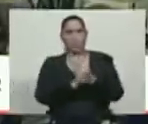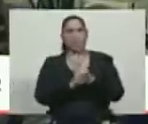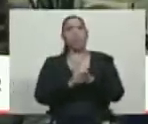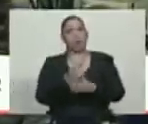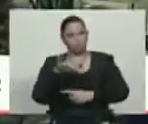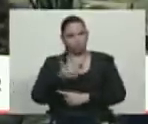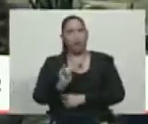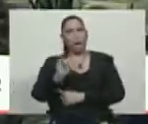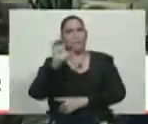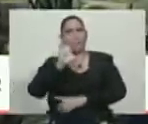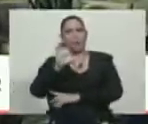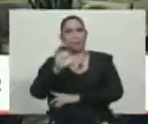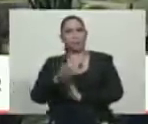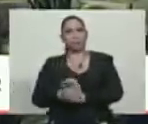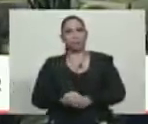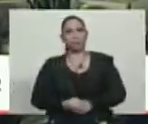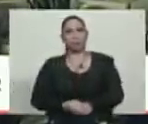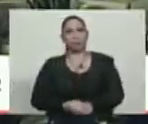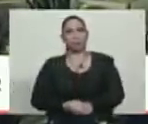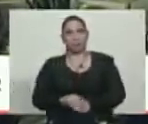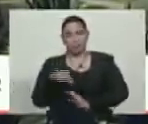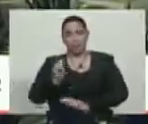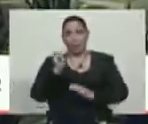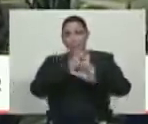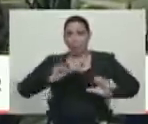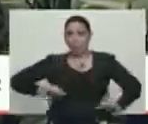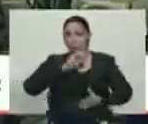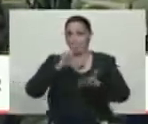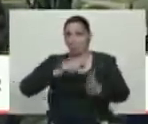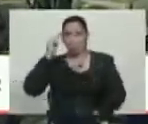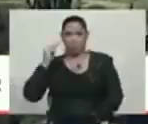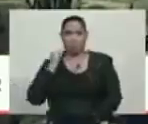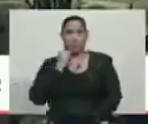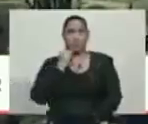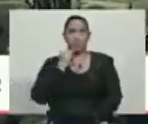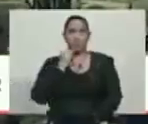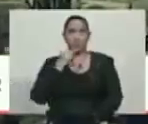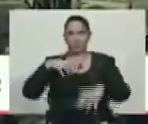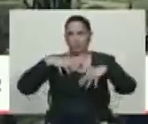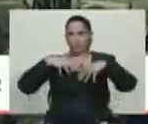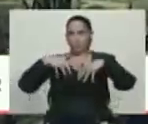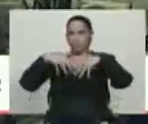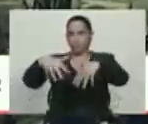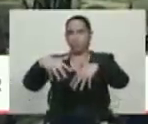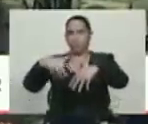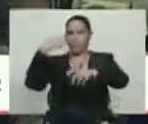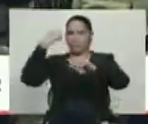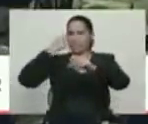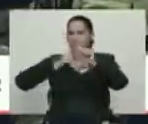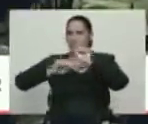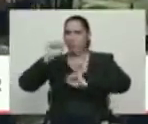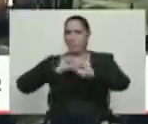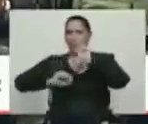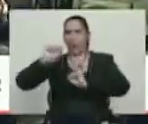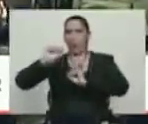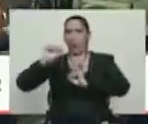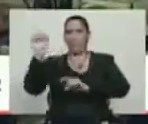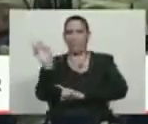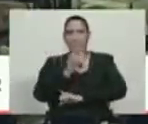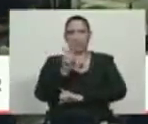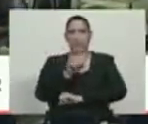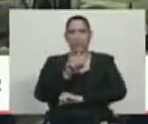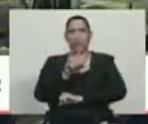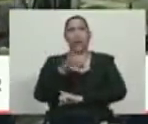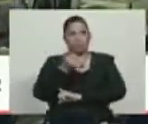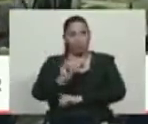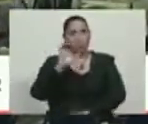patria. Si hay Fuerza Armada Nacional Bolivariana en marcha, combativa, en defensa de Venezuela,